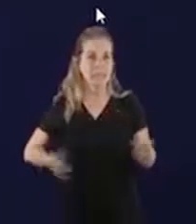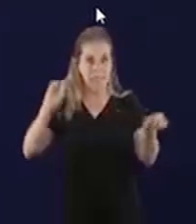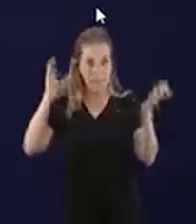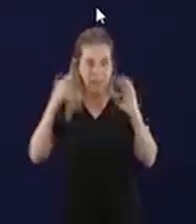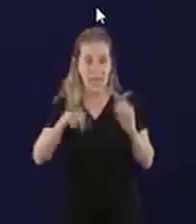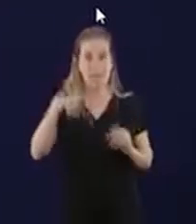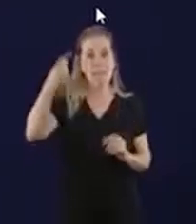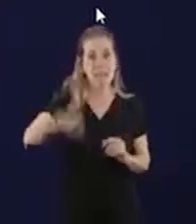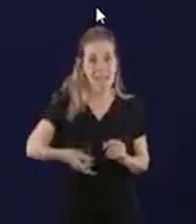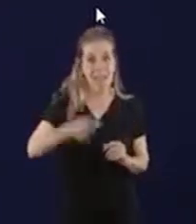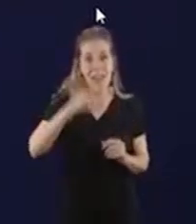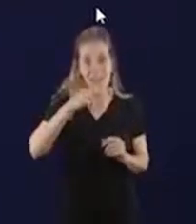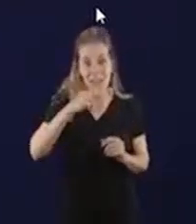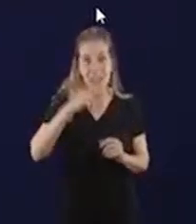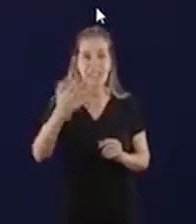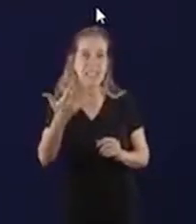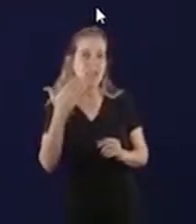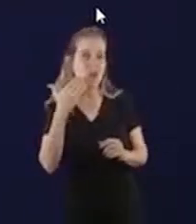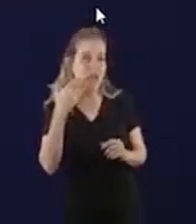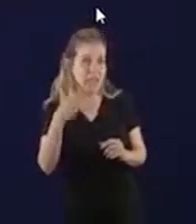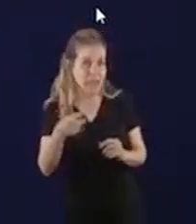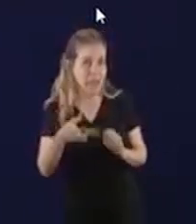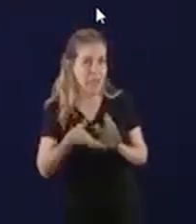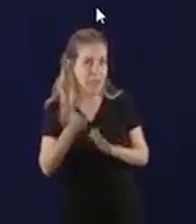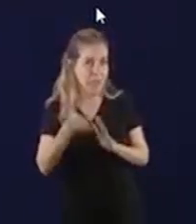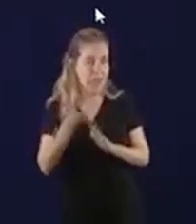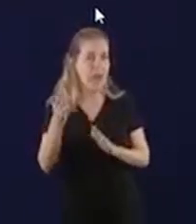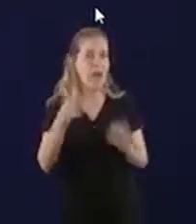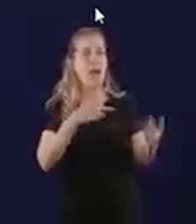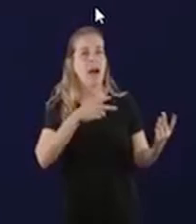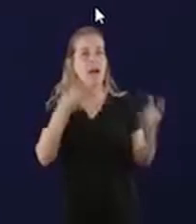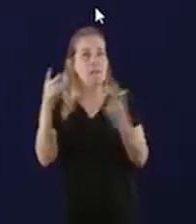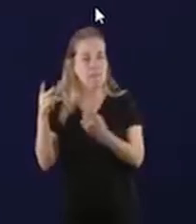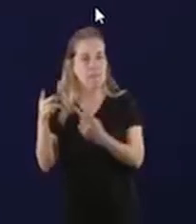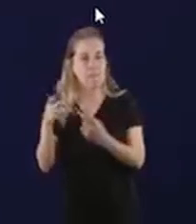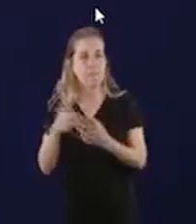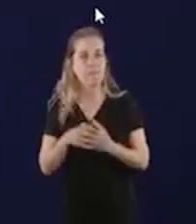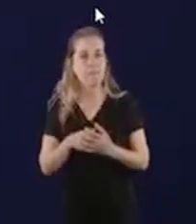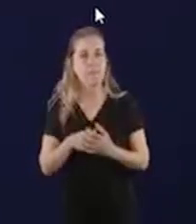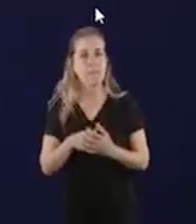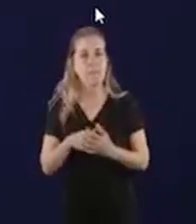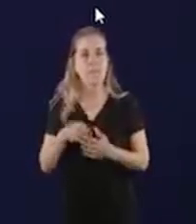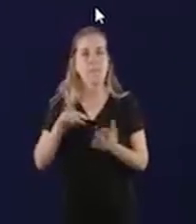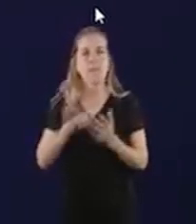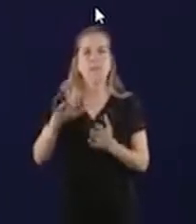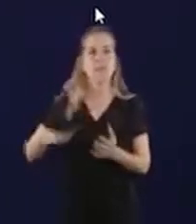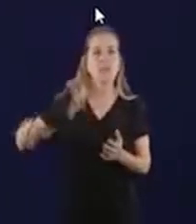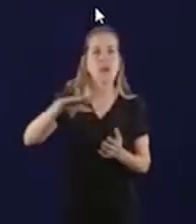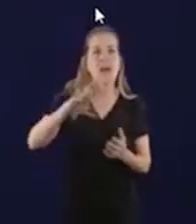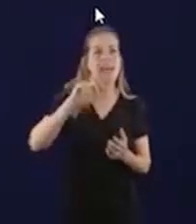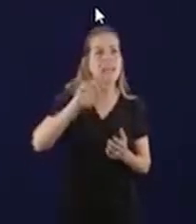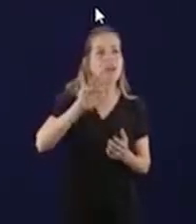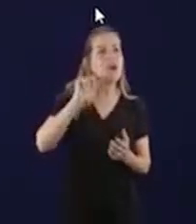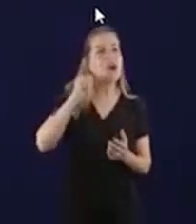mañana 17 horas estará partiendo a a la ciudad de Río Gallegos